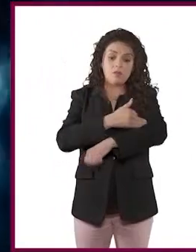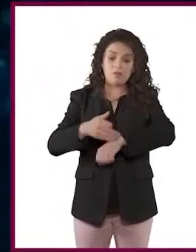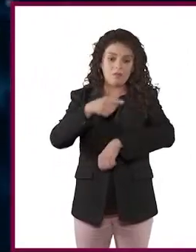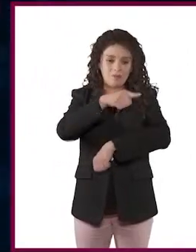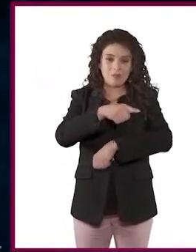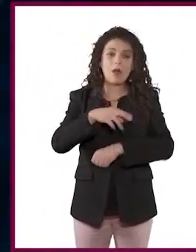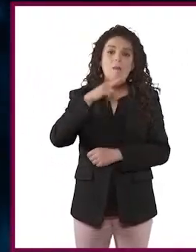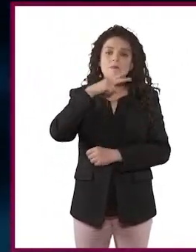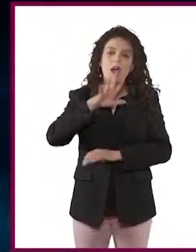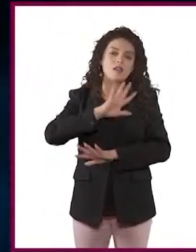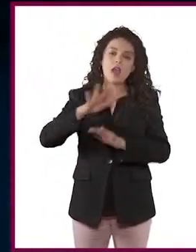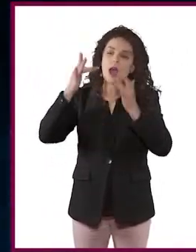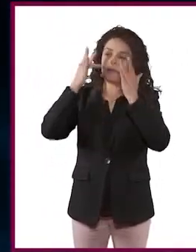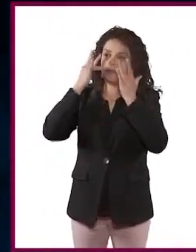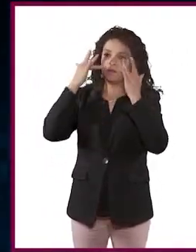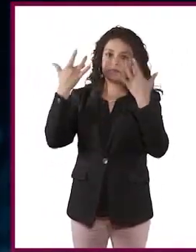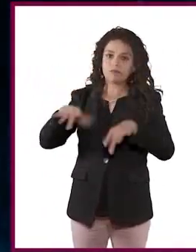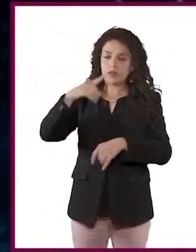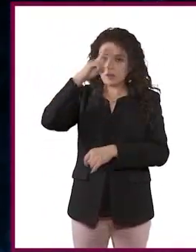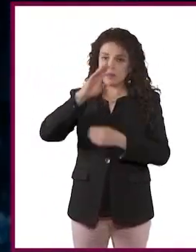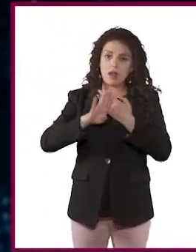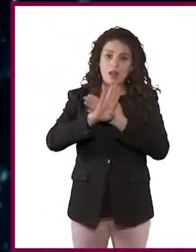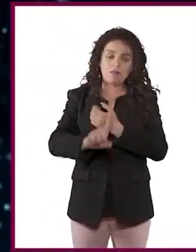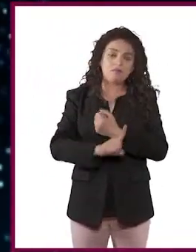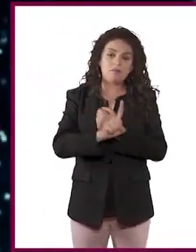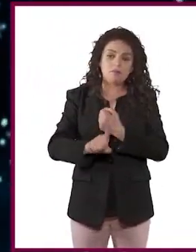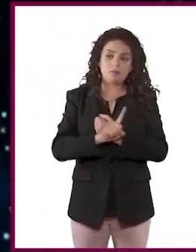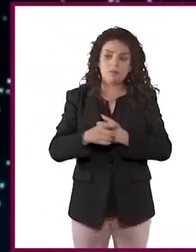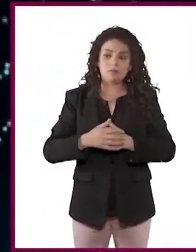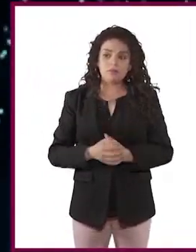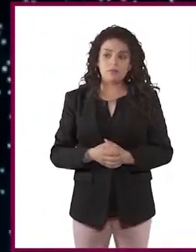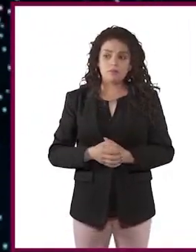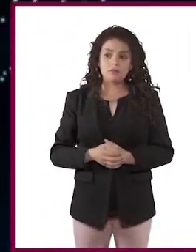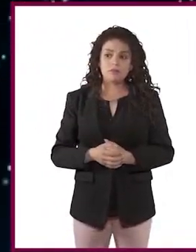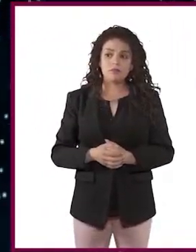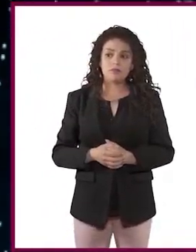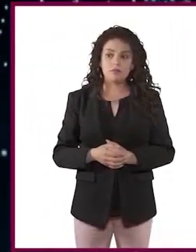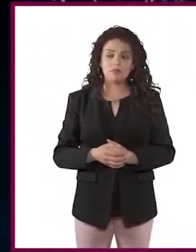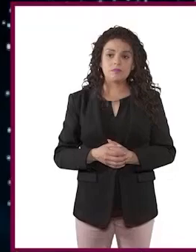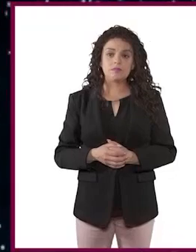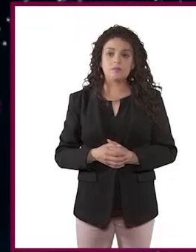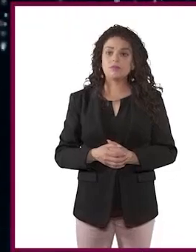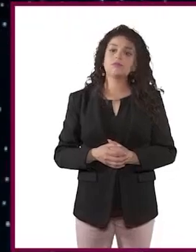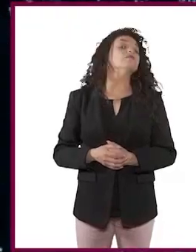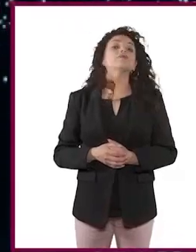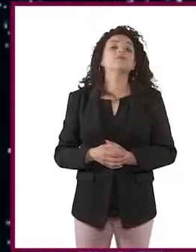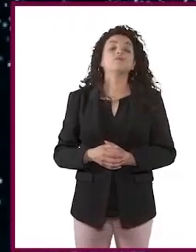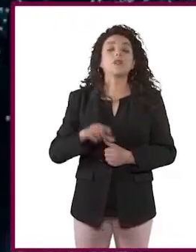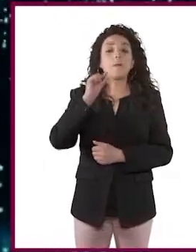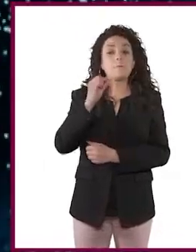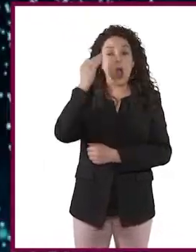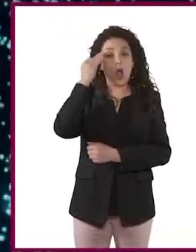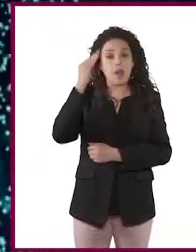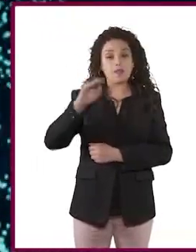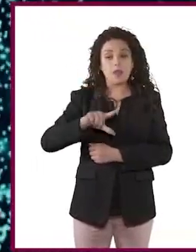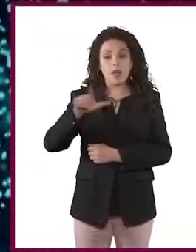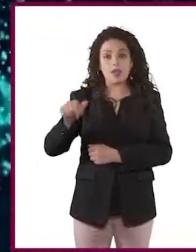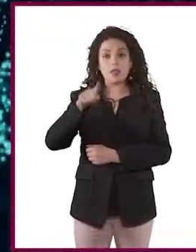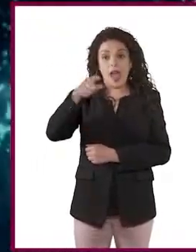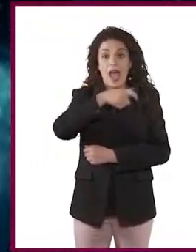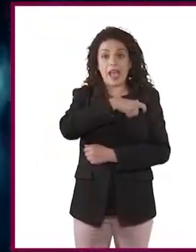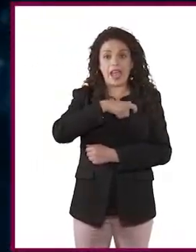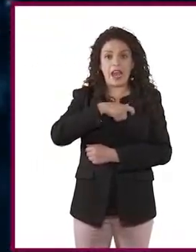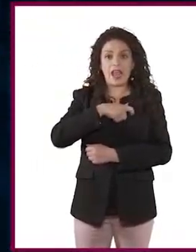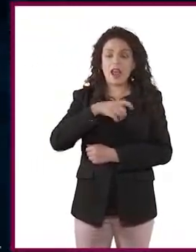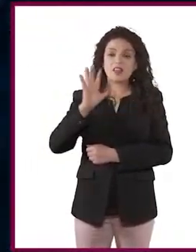familiar decidió presentar su renuncia. Hubo problemas para que pudiera presentar su renuncia, pero al final lo logró. Y al